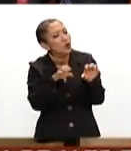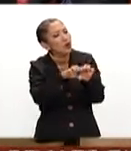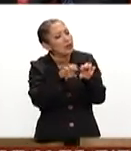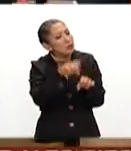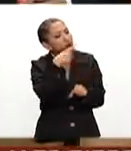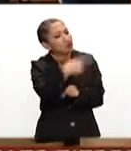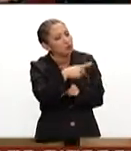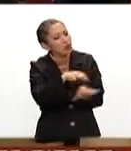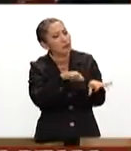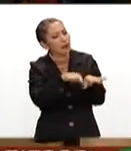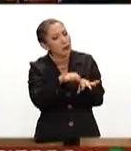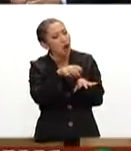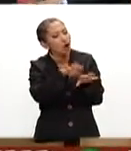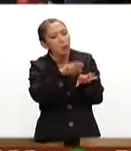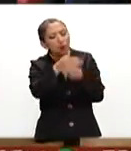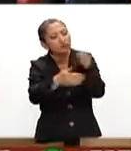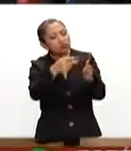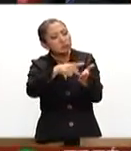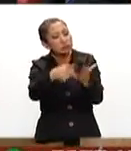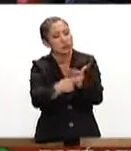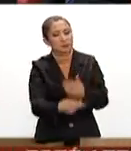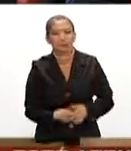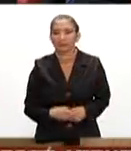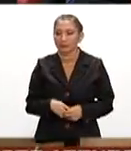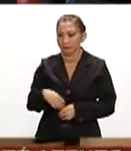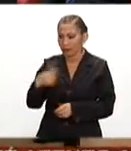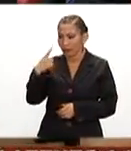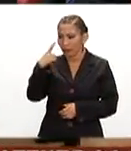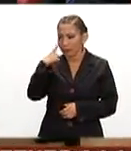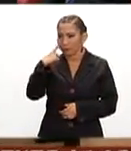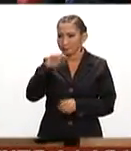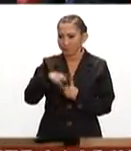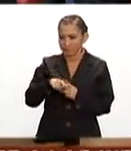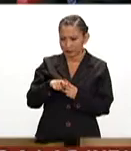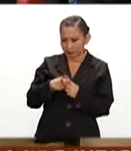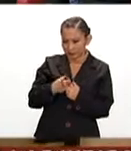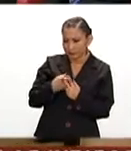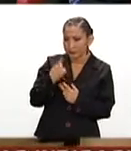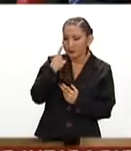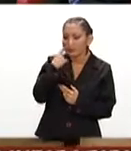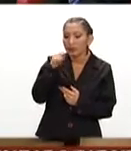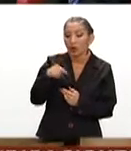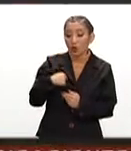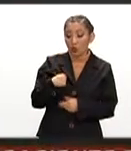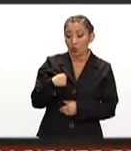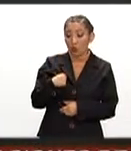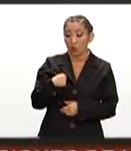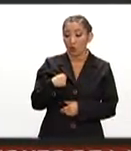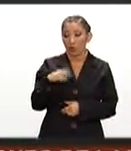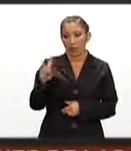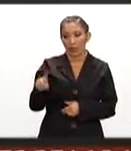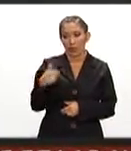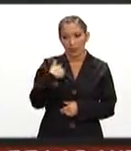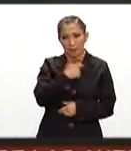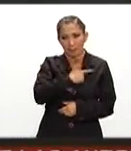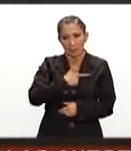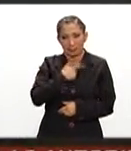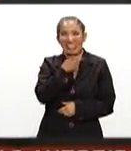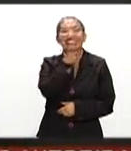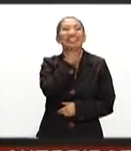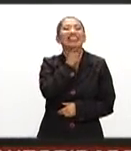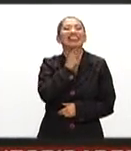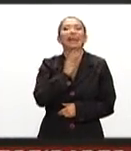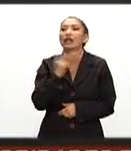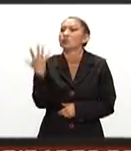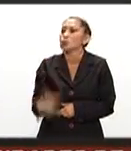equipo? ¿Cómo se fue desarrollando este proyecto? Pues mira, todo comenzó con que a mí realmente me gustaba un tequila